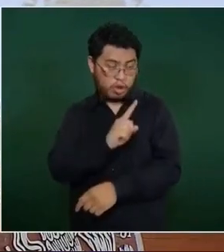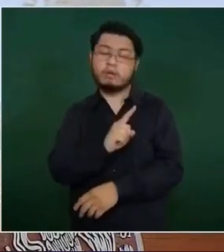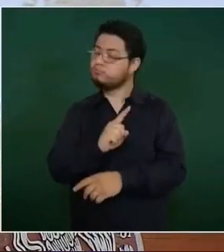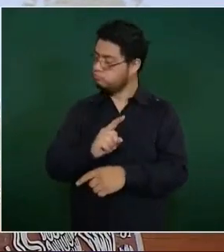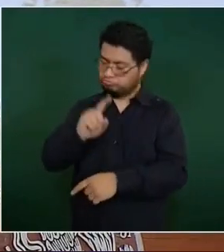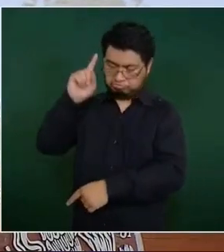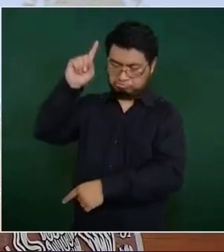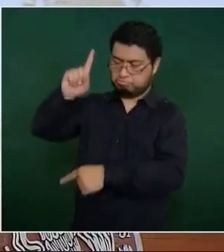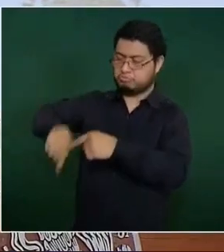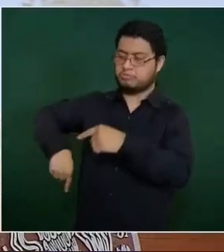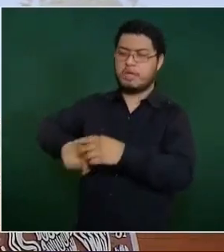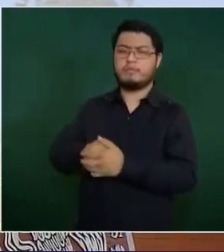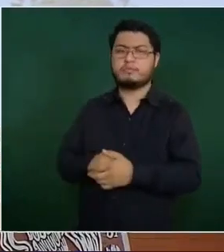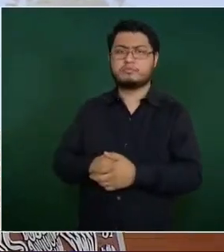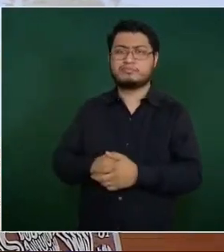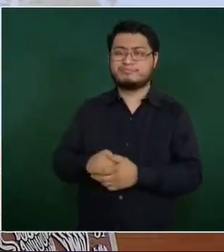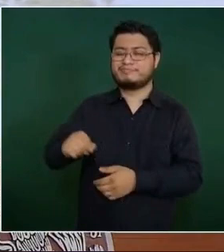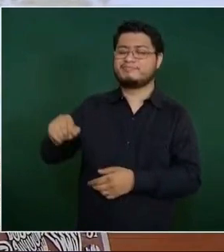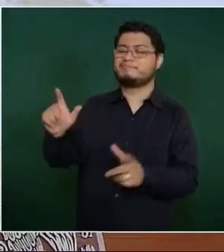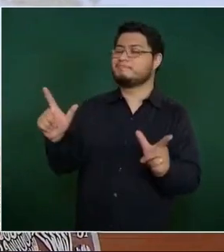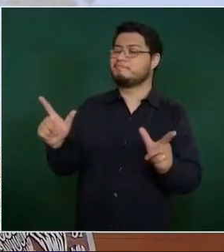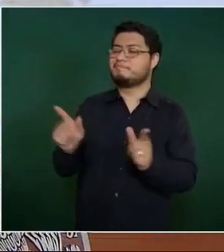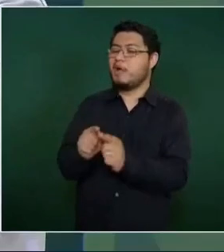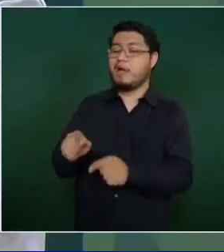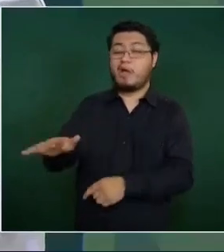porque así como el pueblo pone, el pueblo quita,